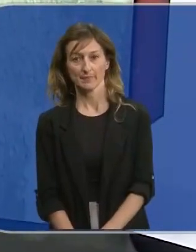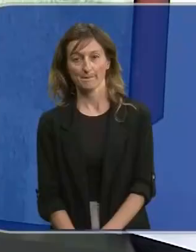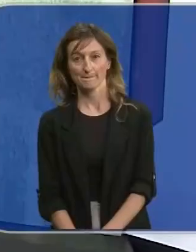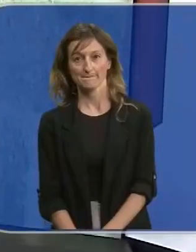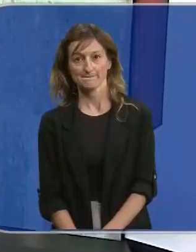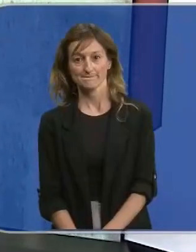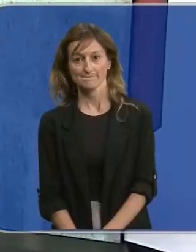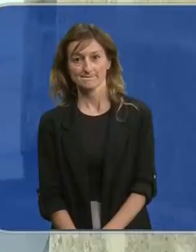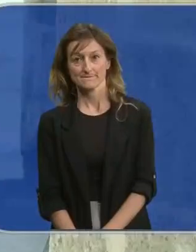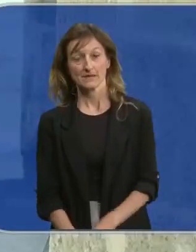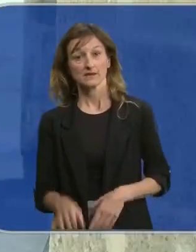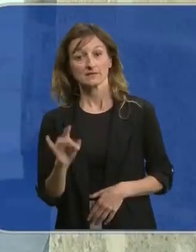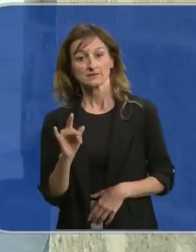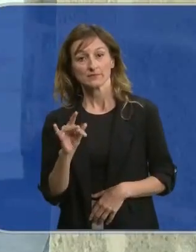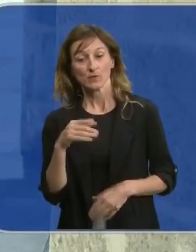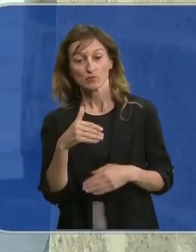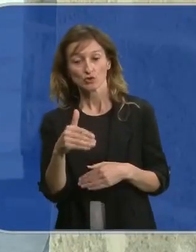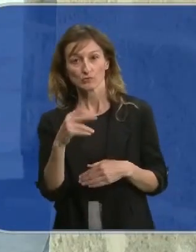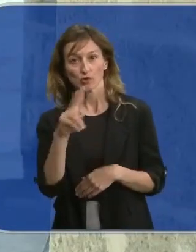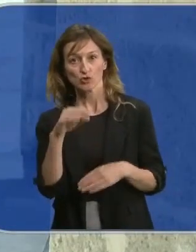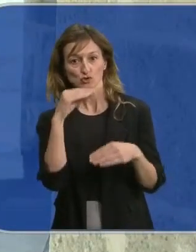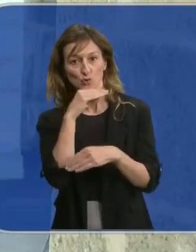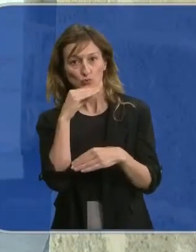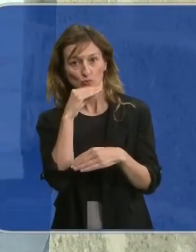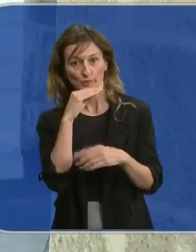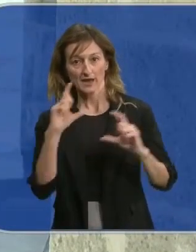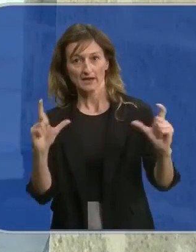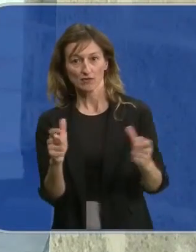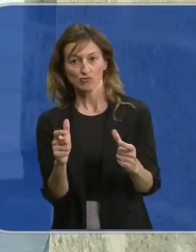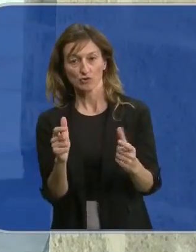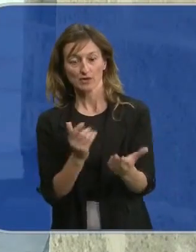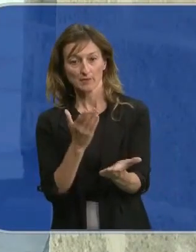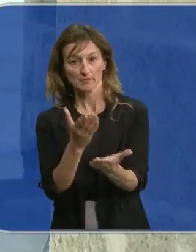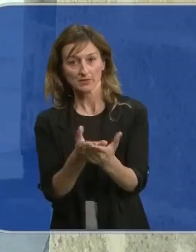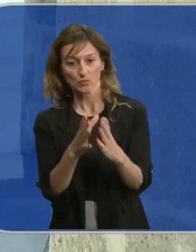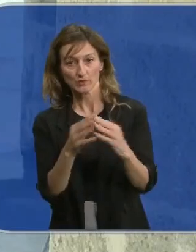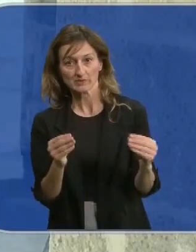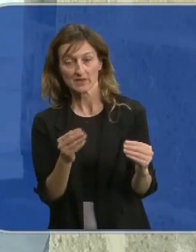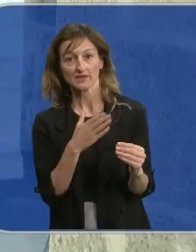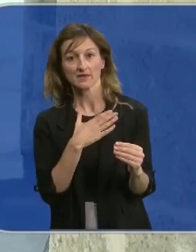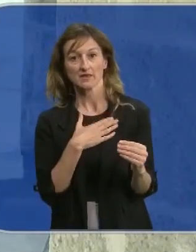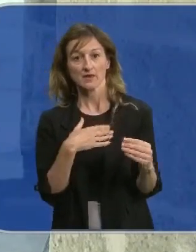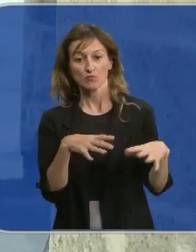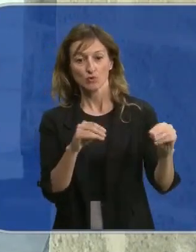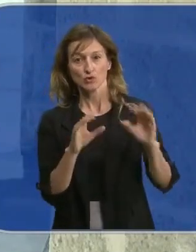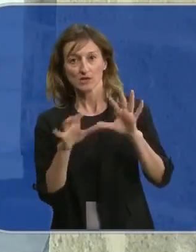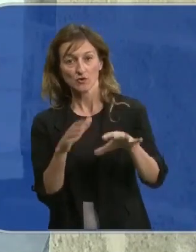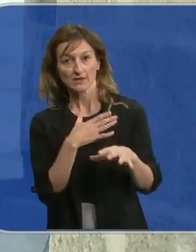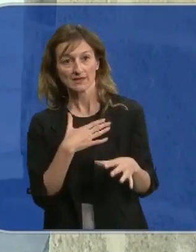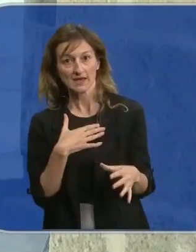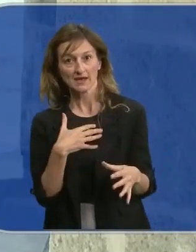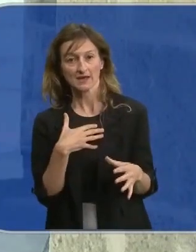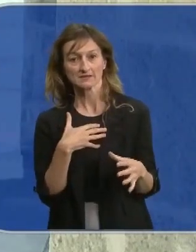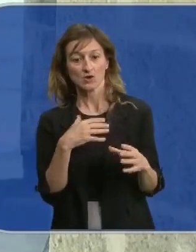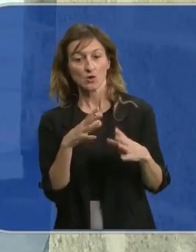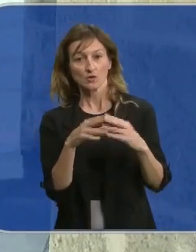Eduardo sí será el próximo día 2 de octubre y sobre la mesa estarán esas peticiones de las universidades de Burgos y de León para acoger